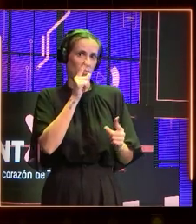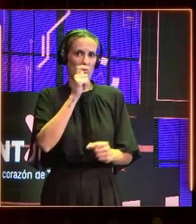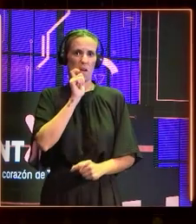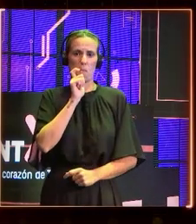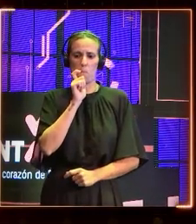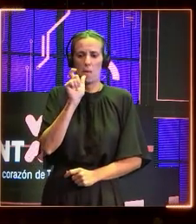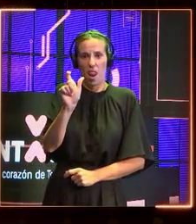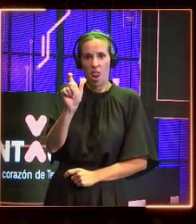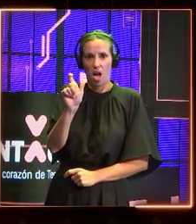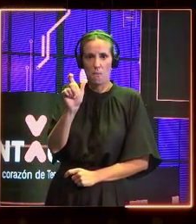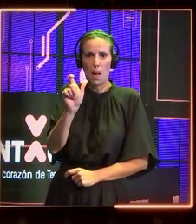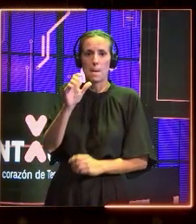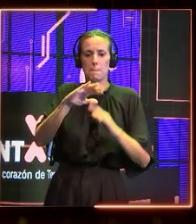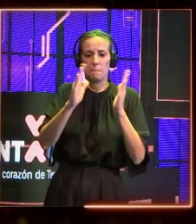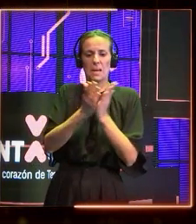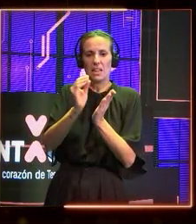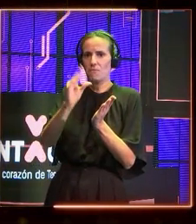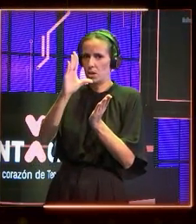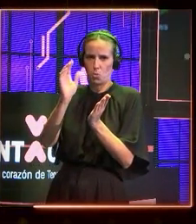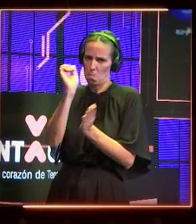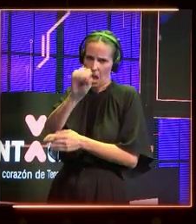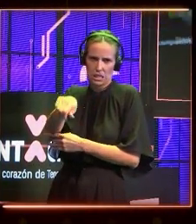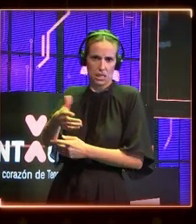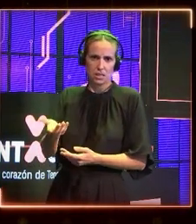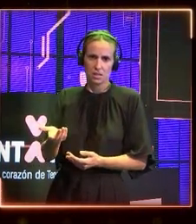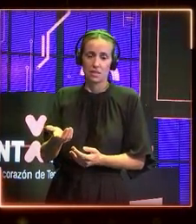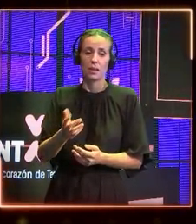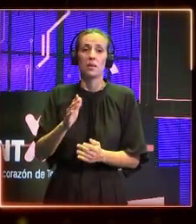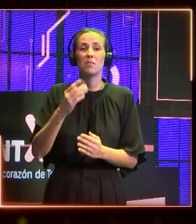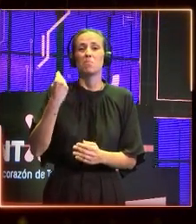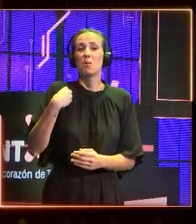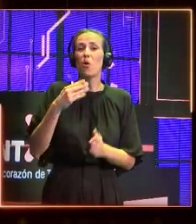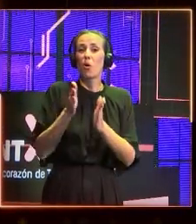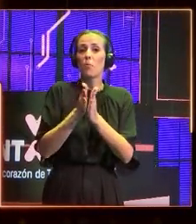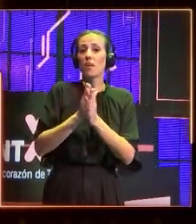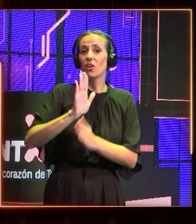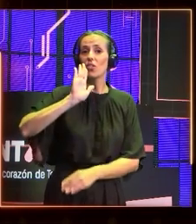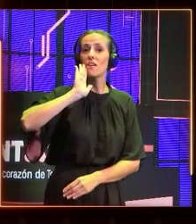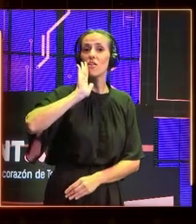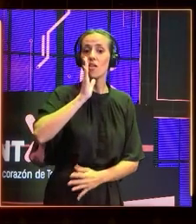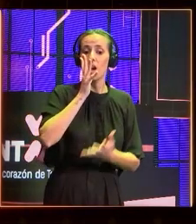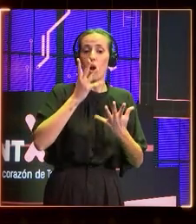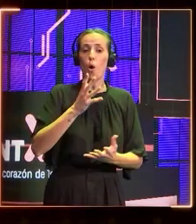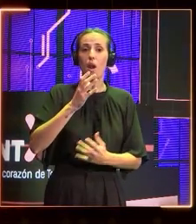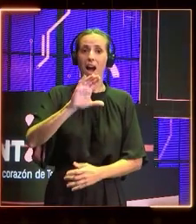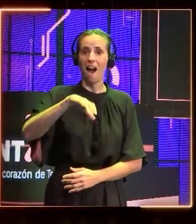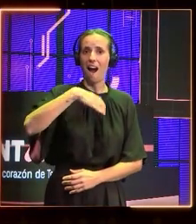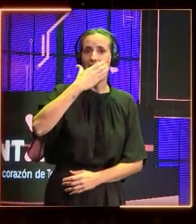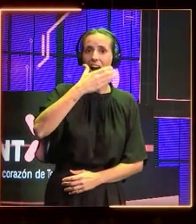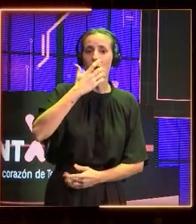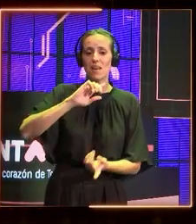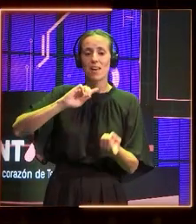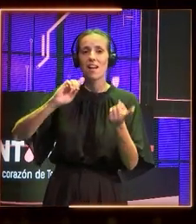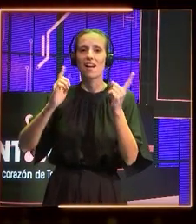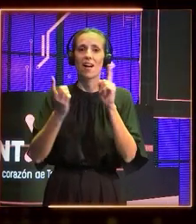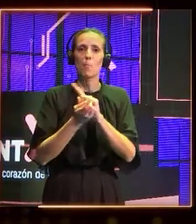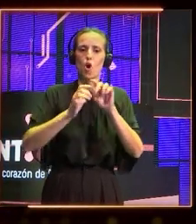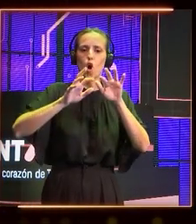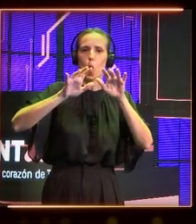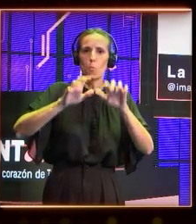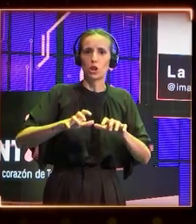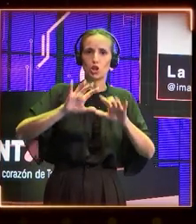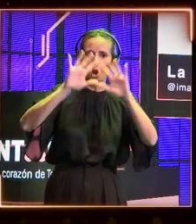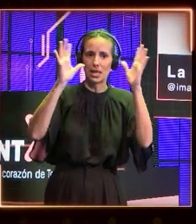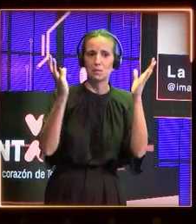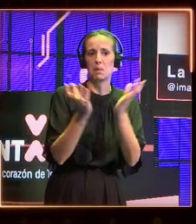allá de de la palabra metaverso y que como ha comentado Pedro Pues en este caso eh Apple la ha denominado computaciones espacial